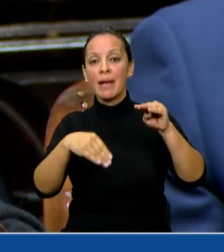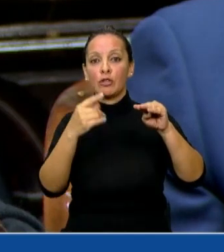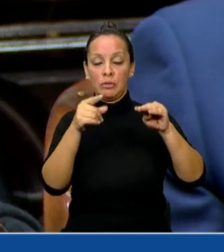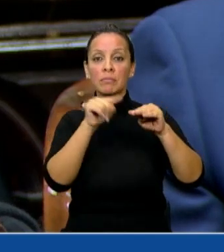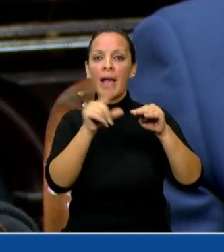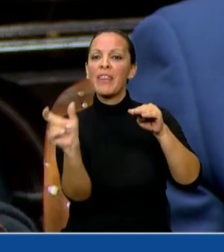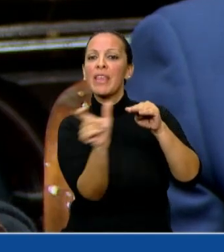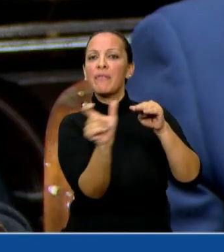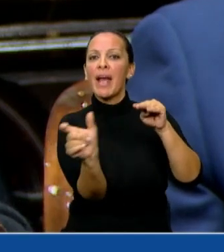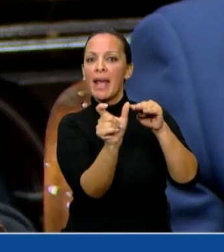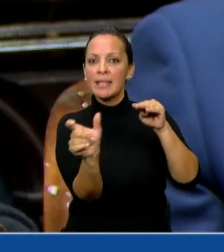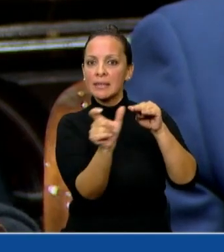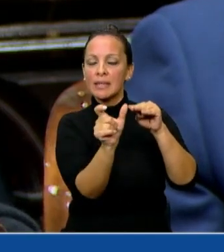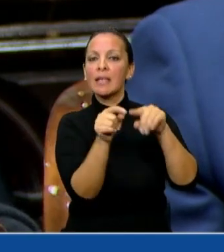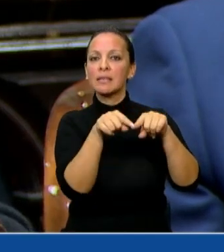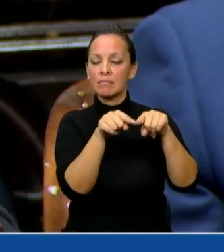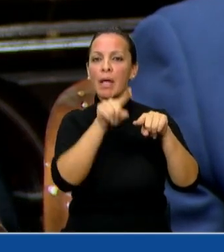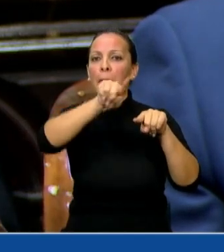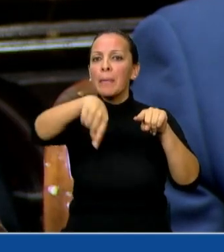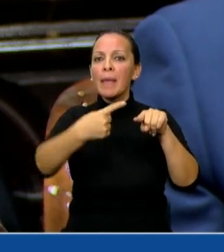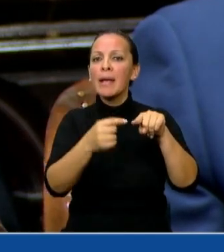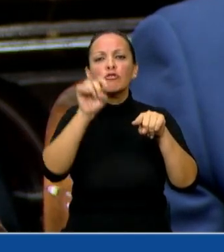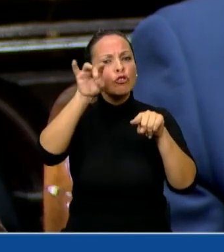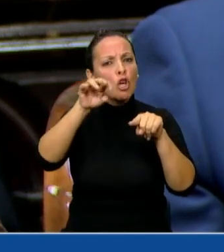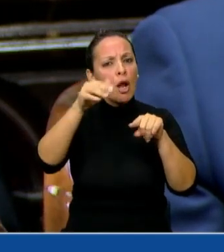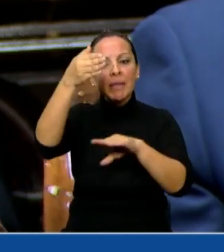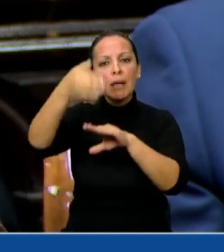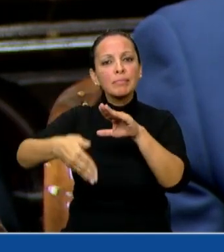las diferencias establecidas se aplicarán solo hasta los